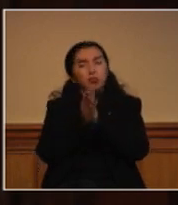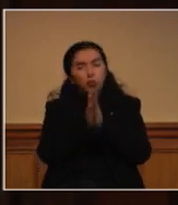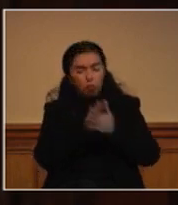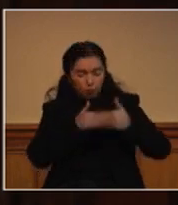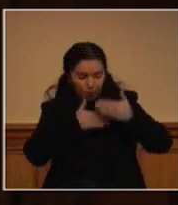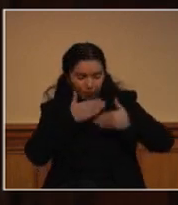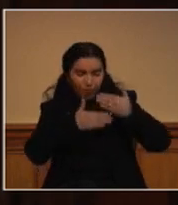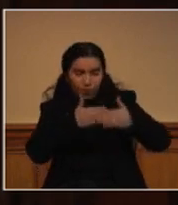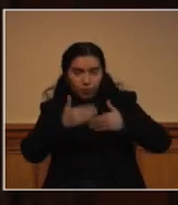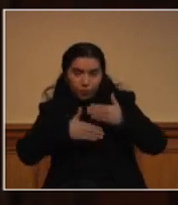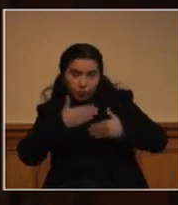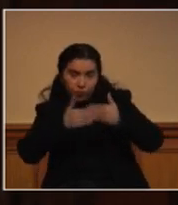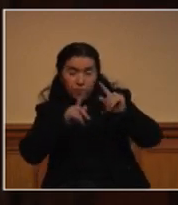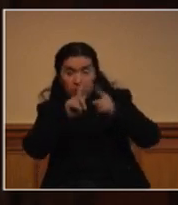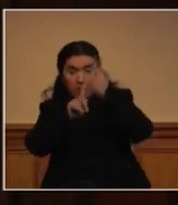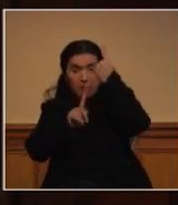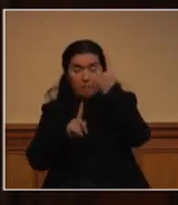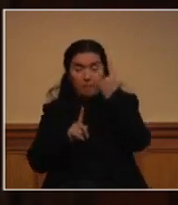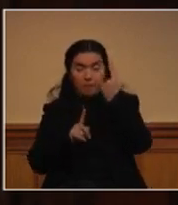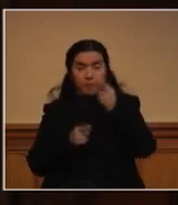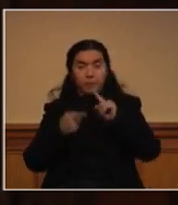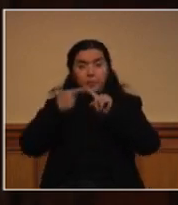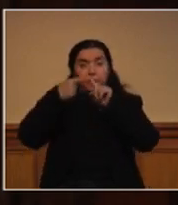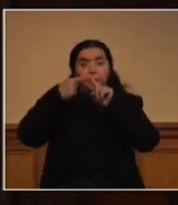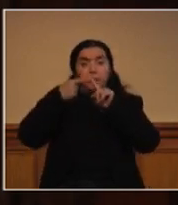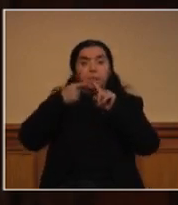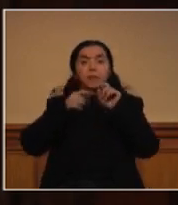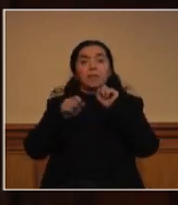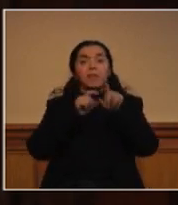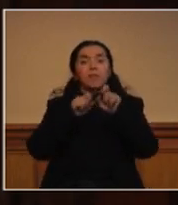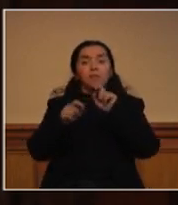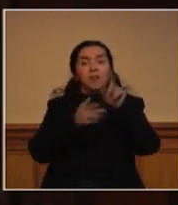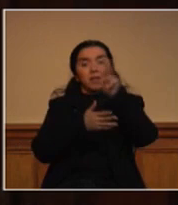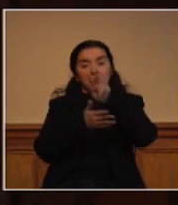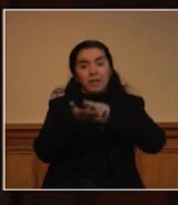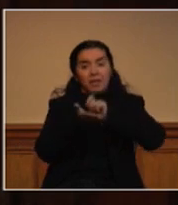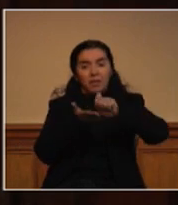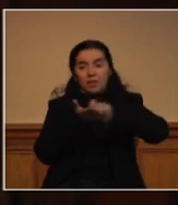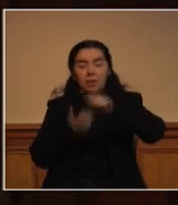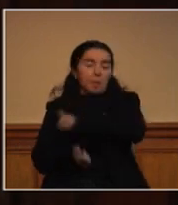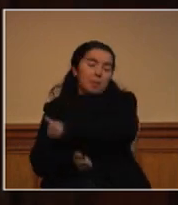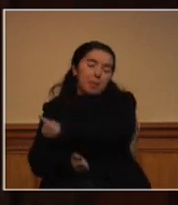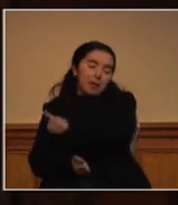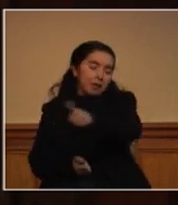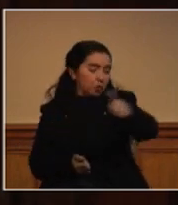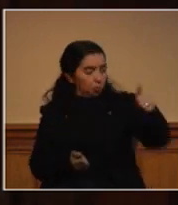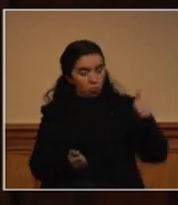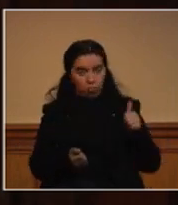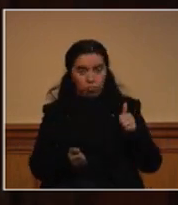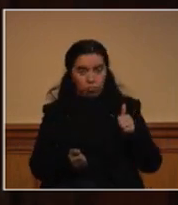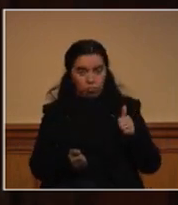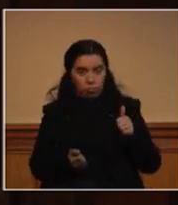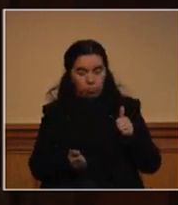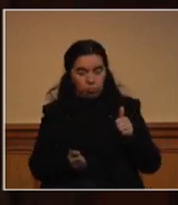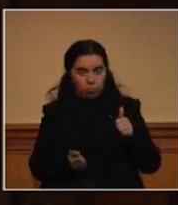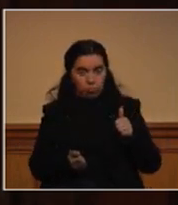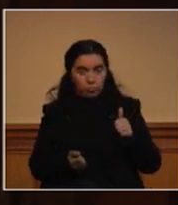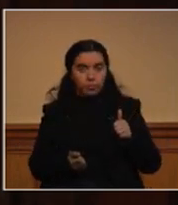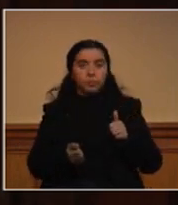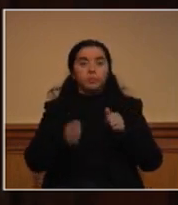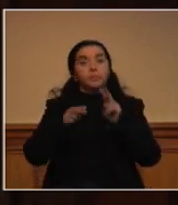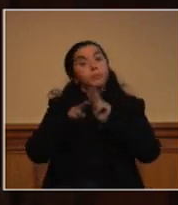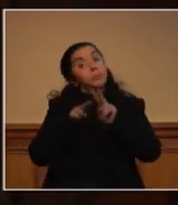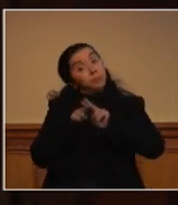procesos. En primer lugar, la defensa de la alfabetización para todos, ¿no? El hecho de